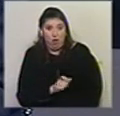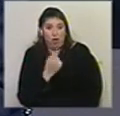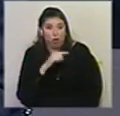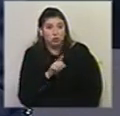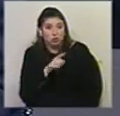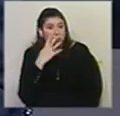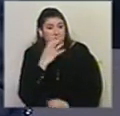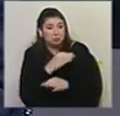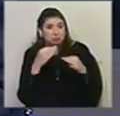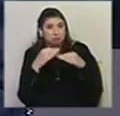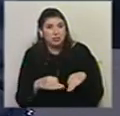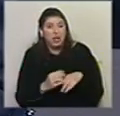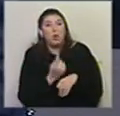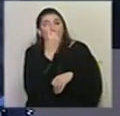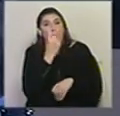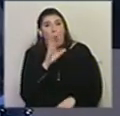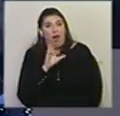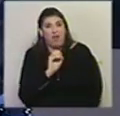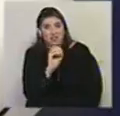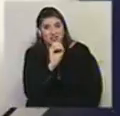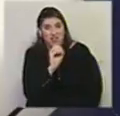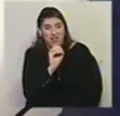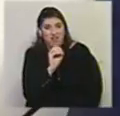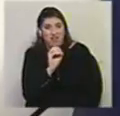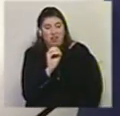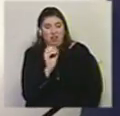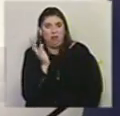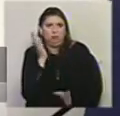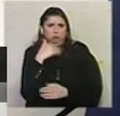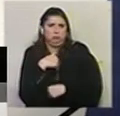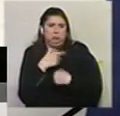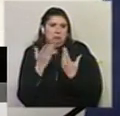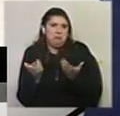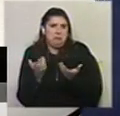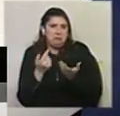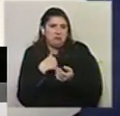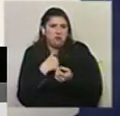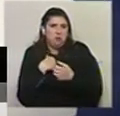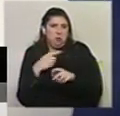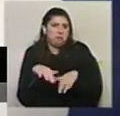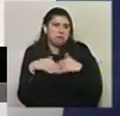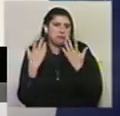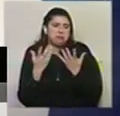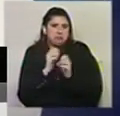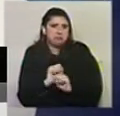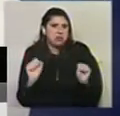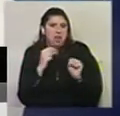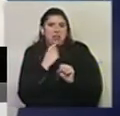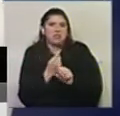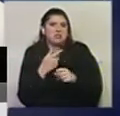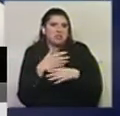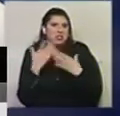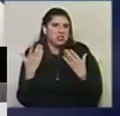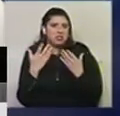patología no habilita a pensar que yo puedo, tirando al virus, al, no sé cómo se llaman, tirando